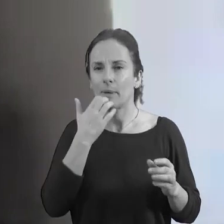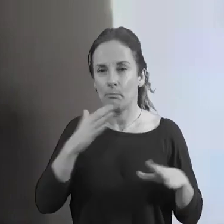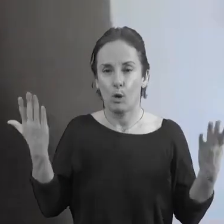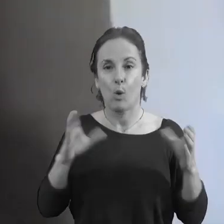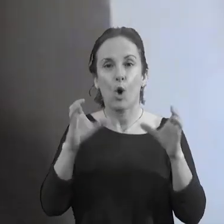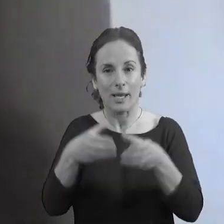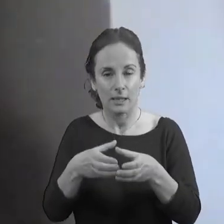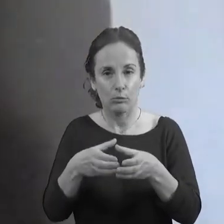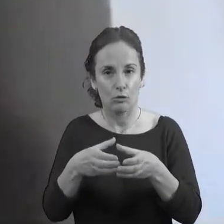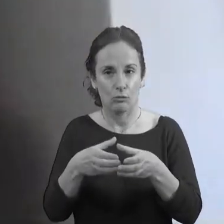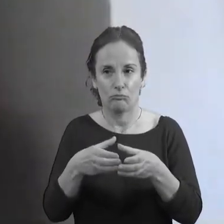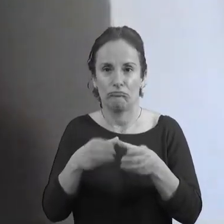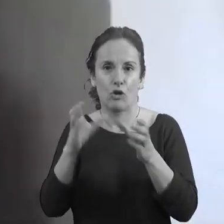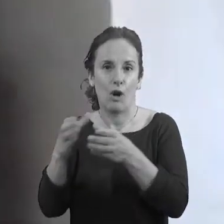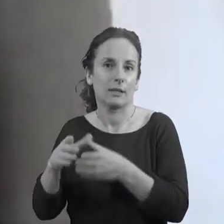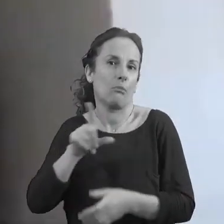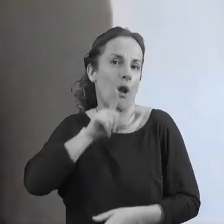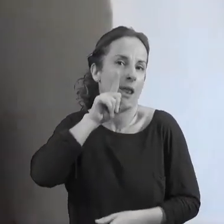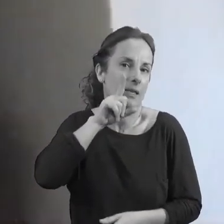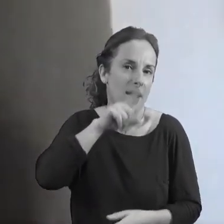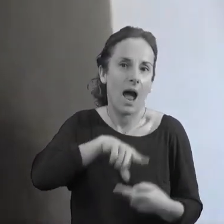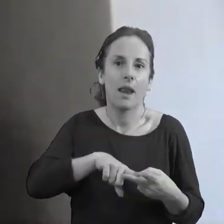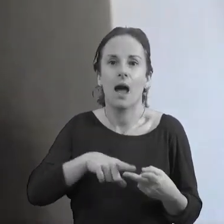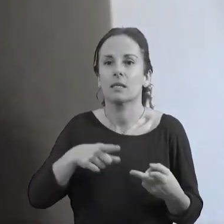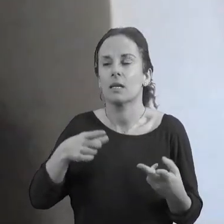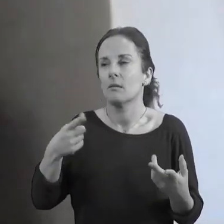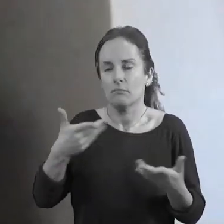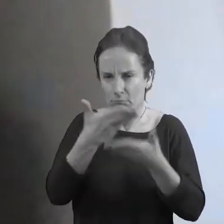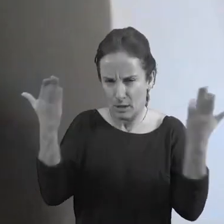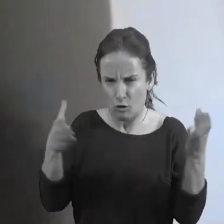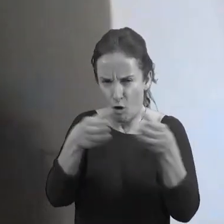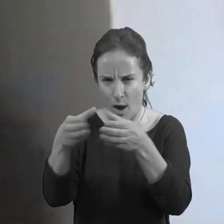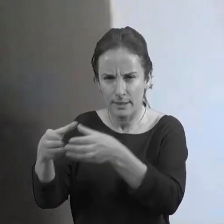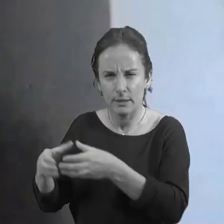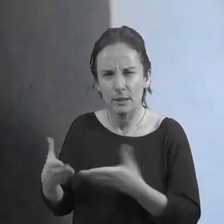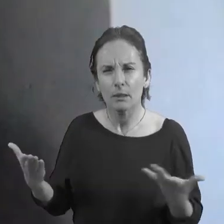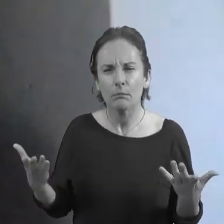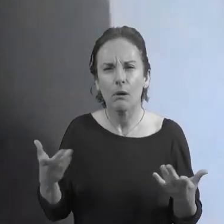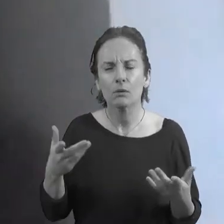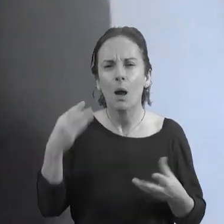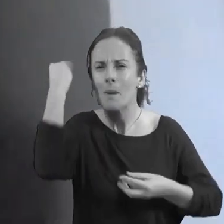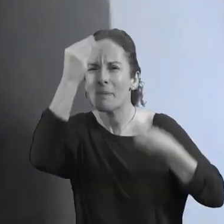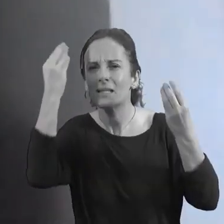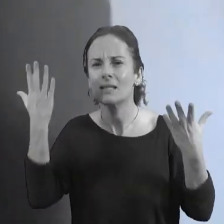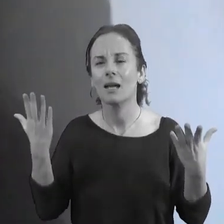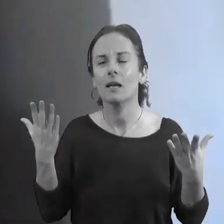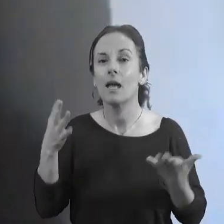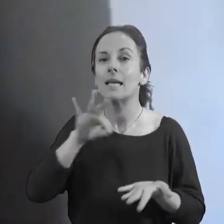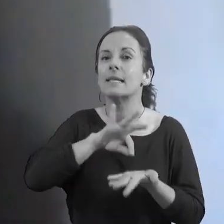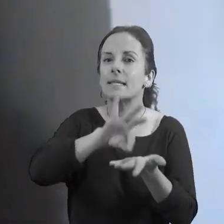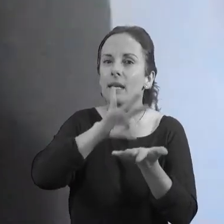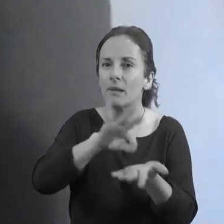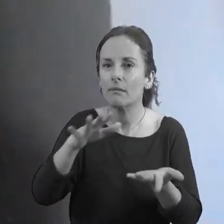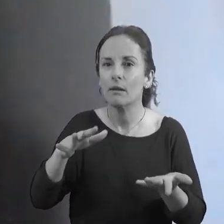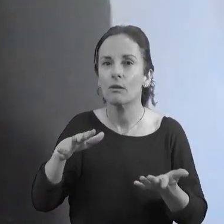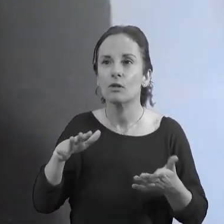colectivos de lesbianas o desde estos colectivos, ¿cuáles son estos servicios o